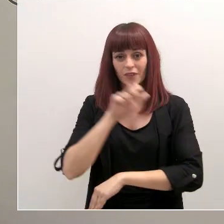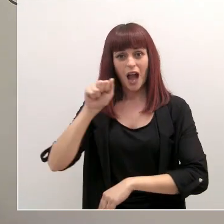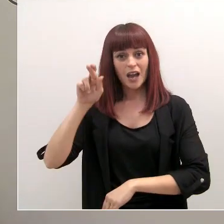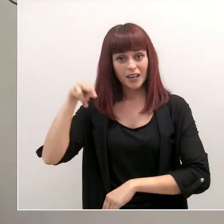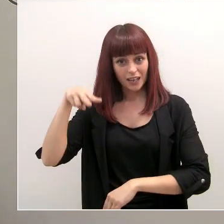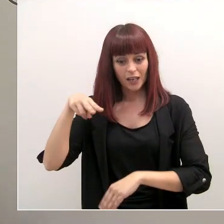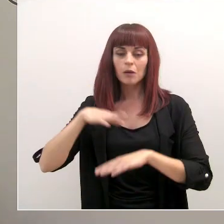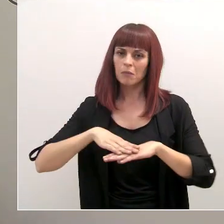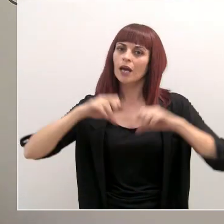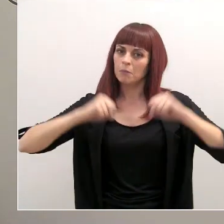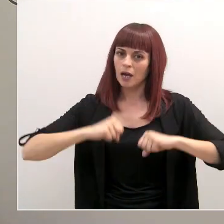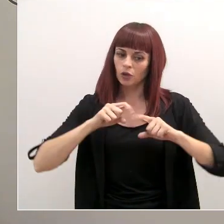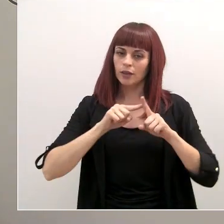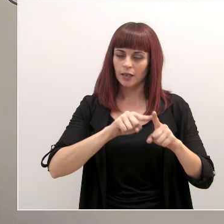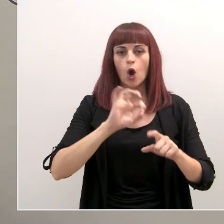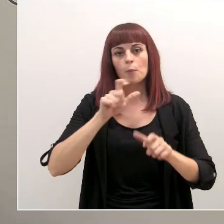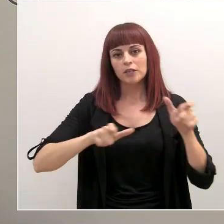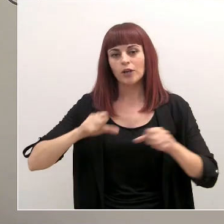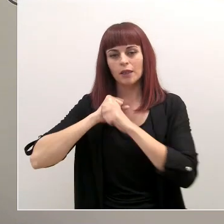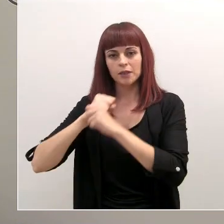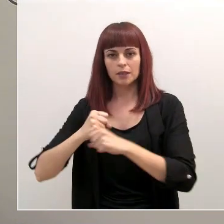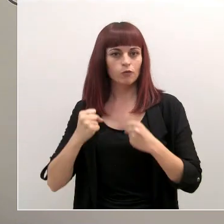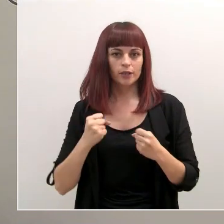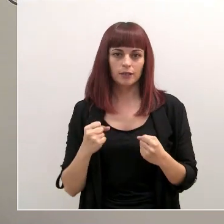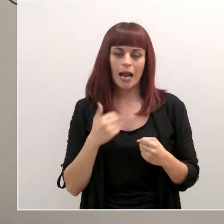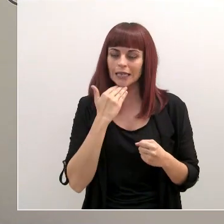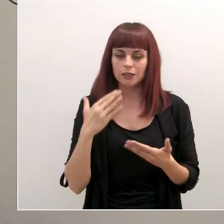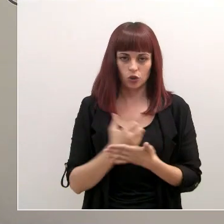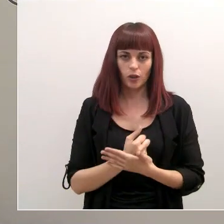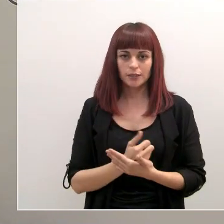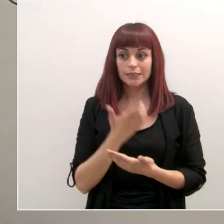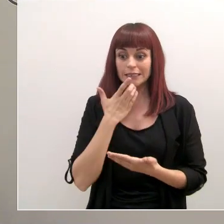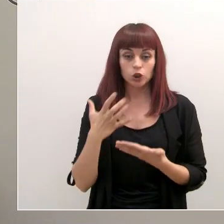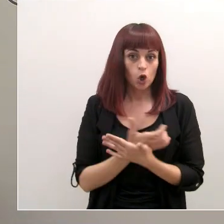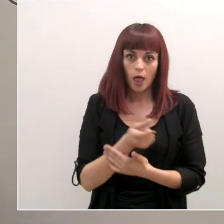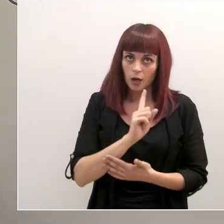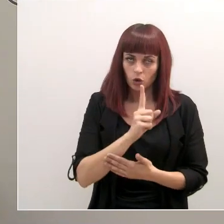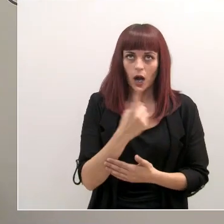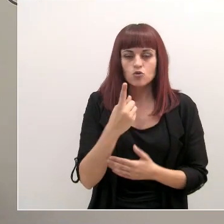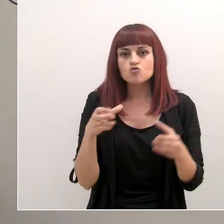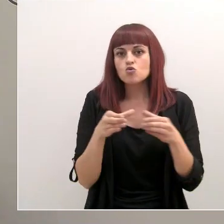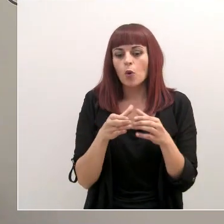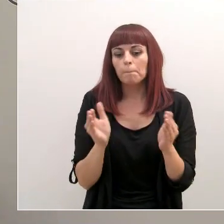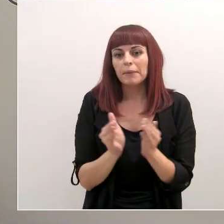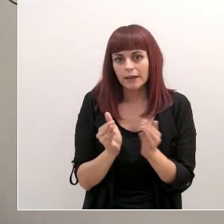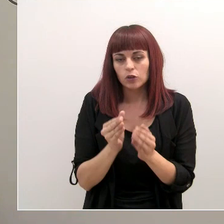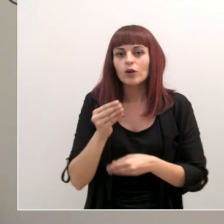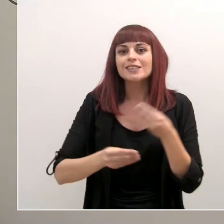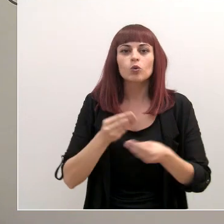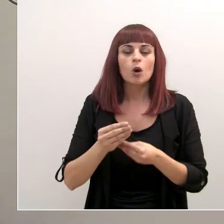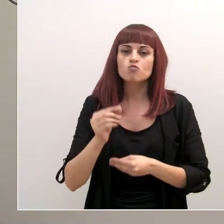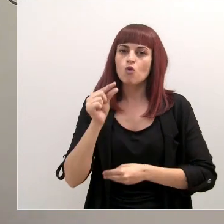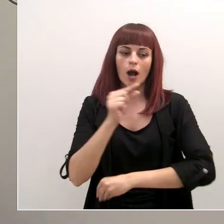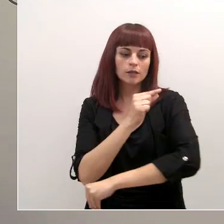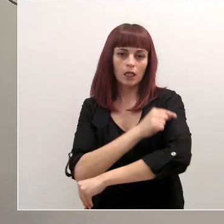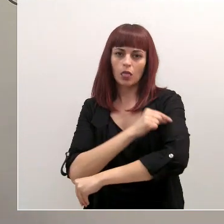para mayores y grandes dependientes, prácticamente todas. Si no todas, hay algún grupo pequeño en el que se utilizan muy pocas